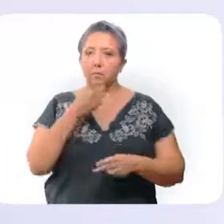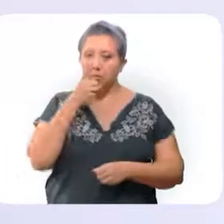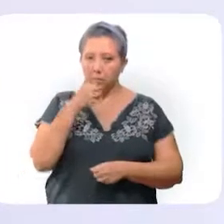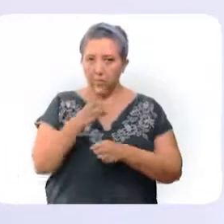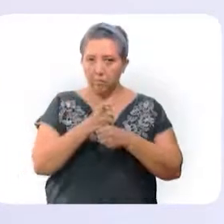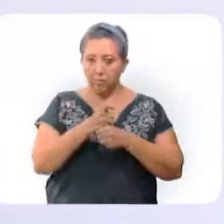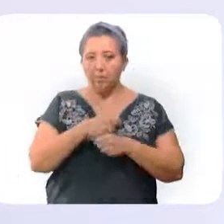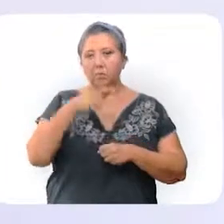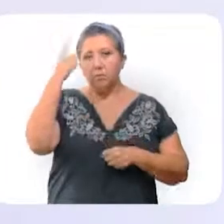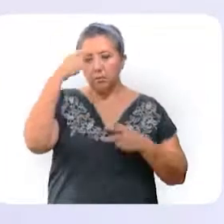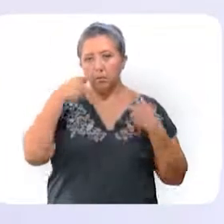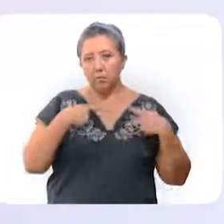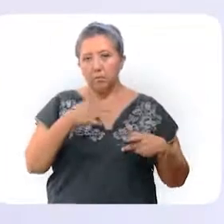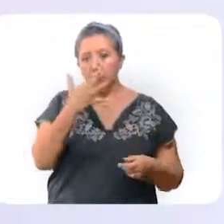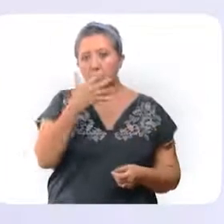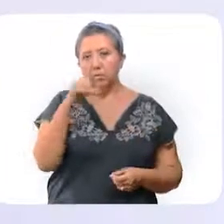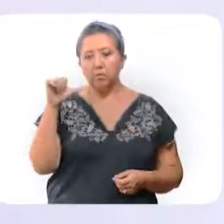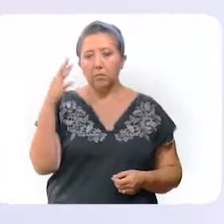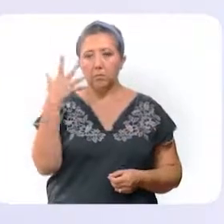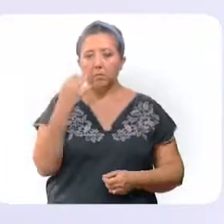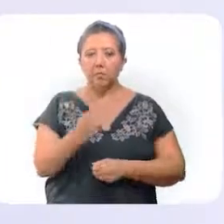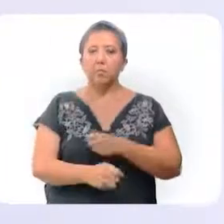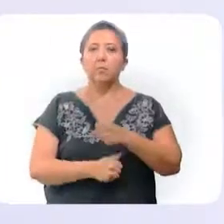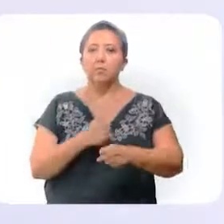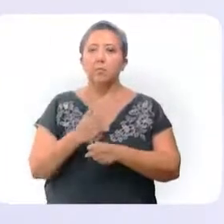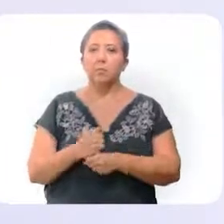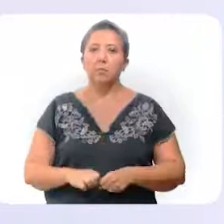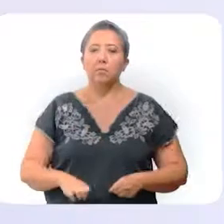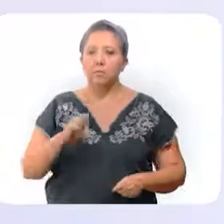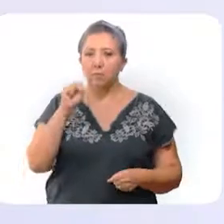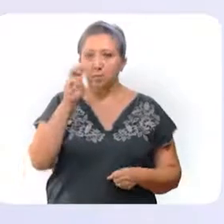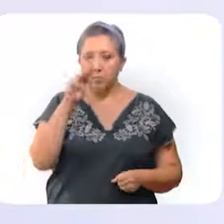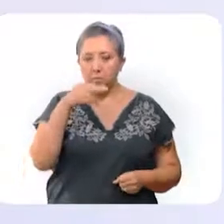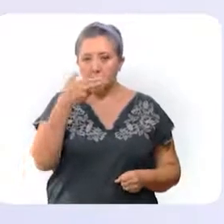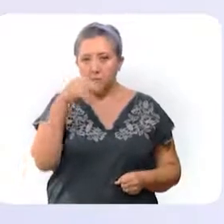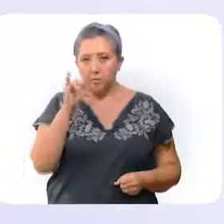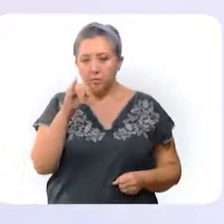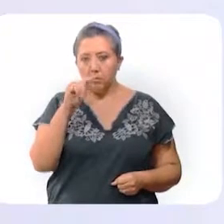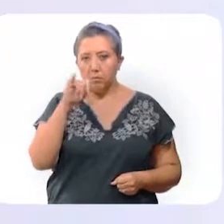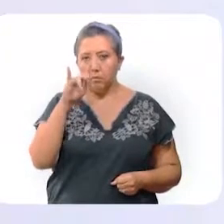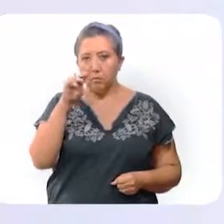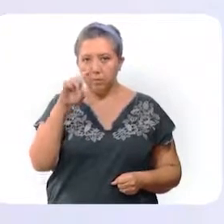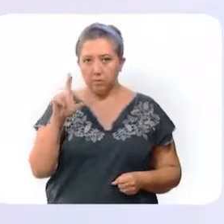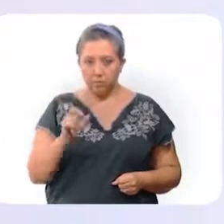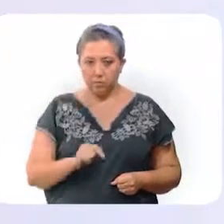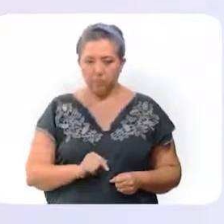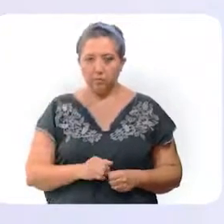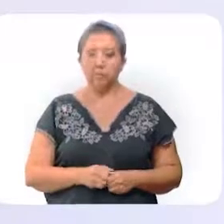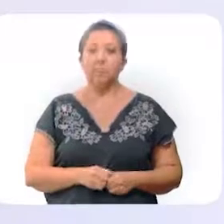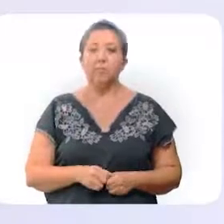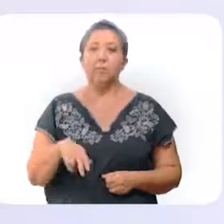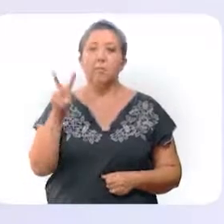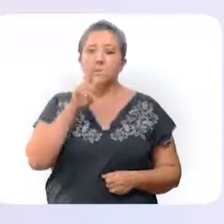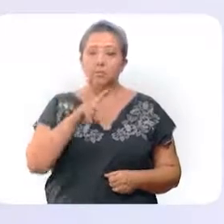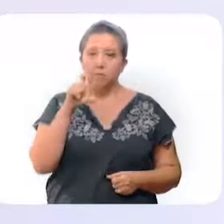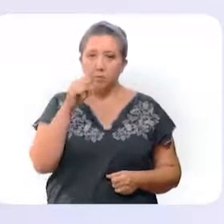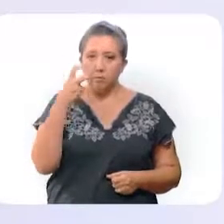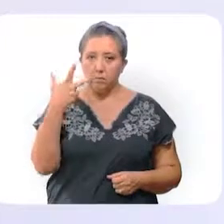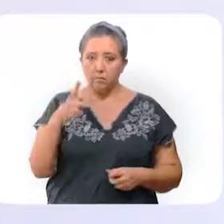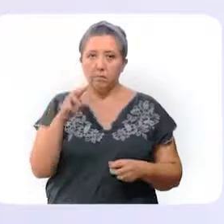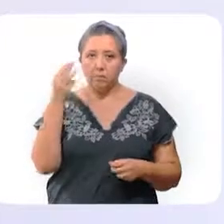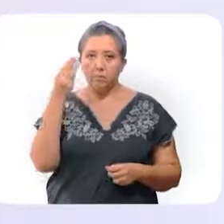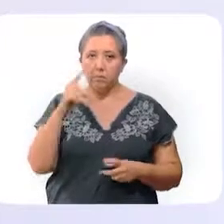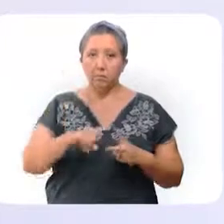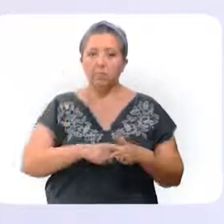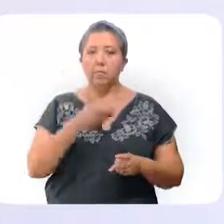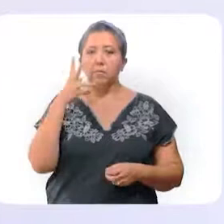de la primera dosis para personas de 50 a 59 años de edad en Samajil, Tixpehual y Timucuy. El viernes 28 de mayo iniciará